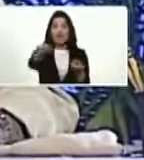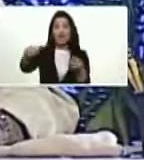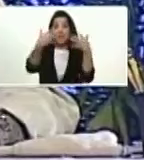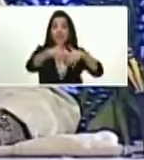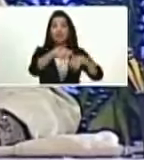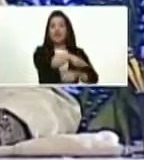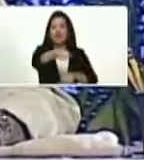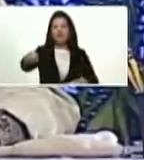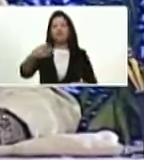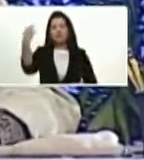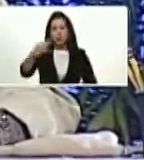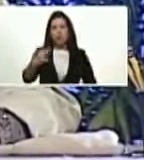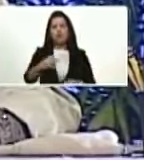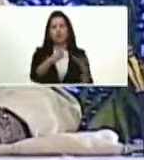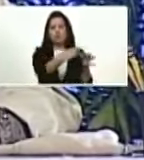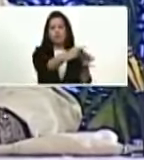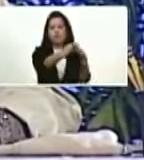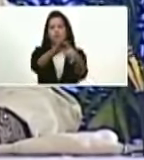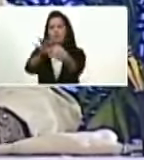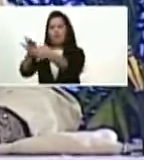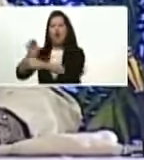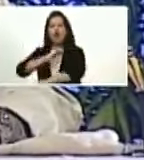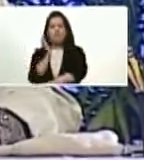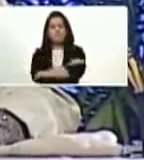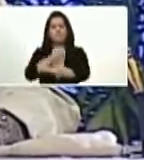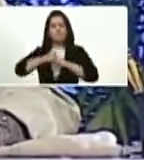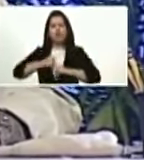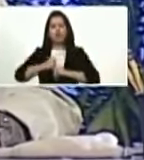económico, un poder,